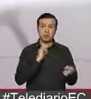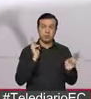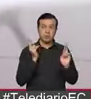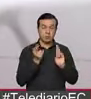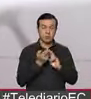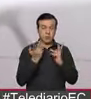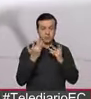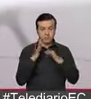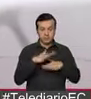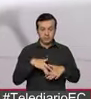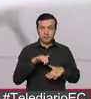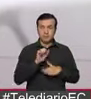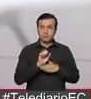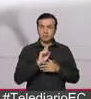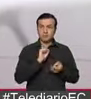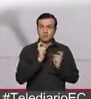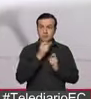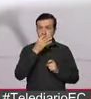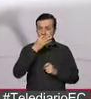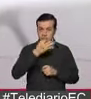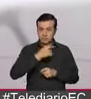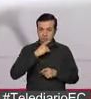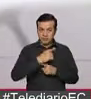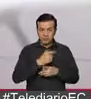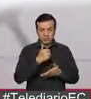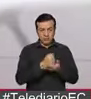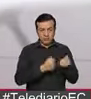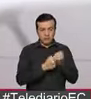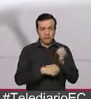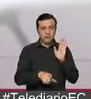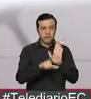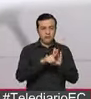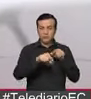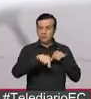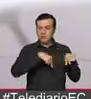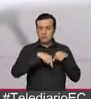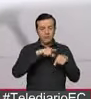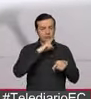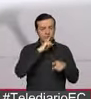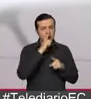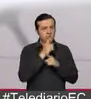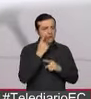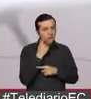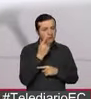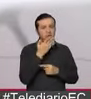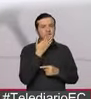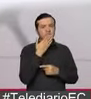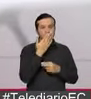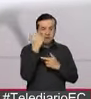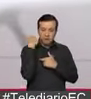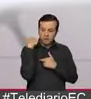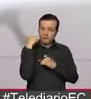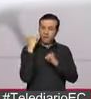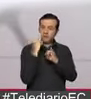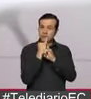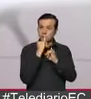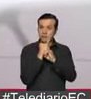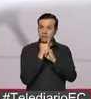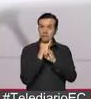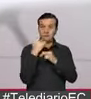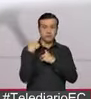se han hecho en el país han cambiado realidades la ley de tránsito por ejemplo que restó competencias a la institución